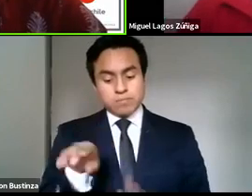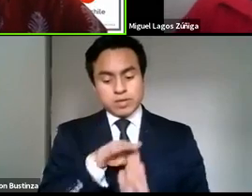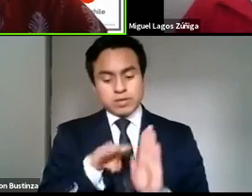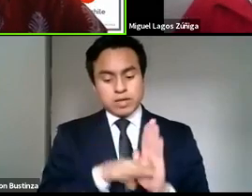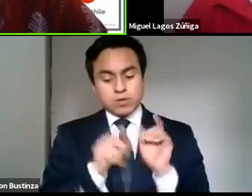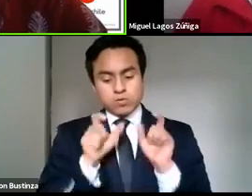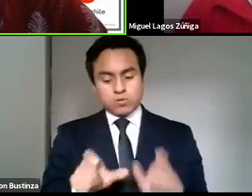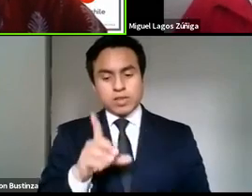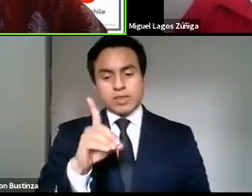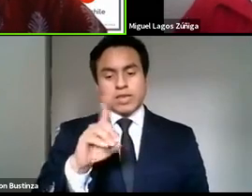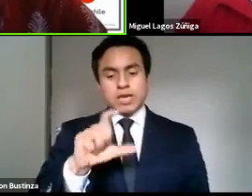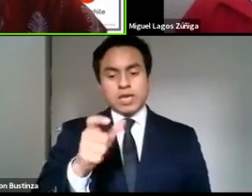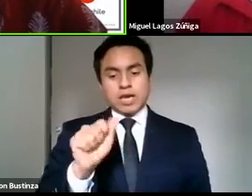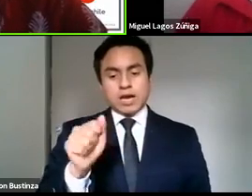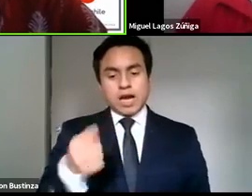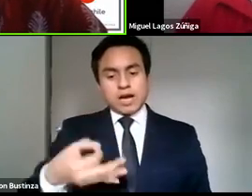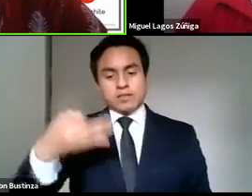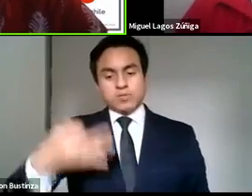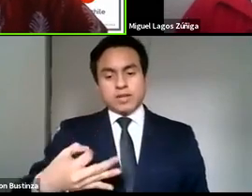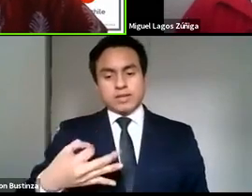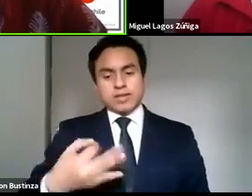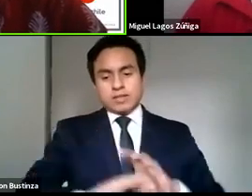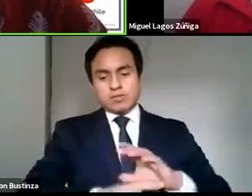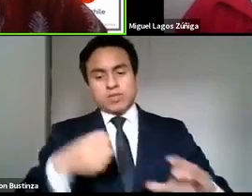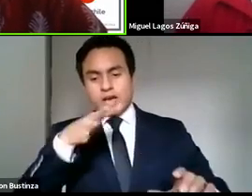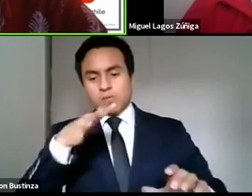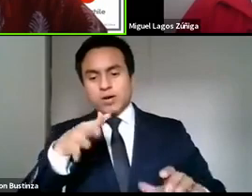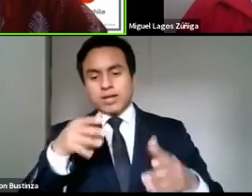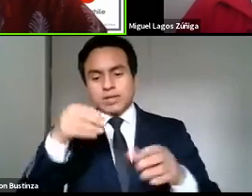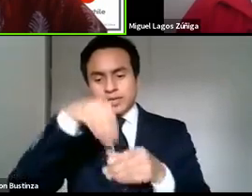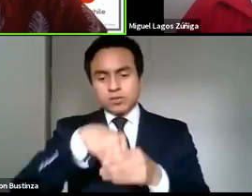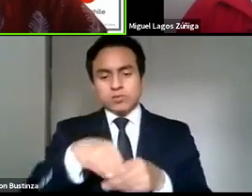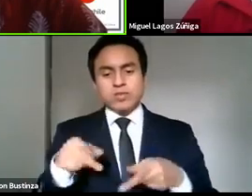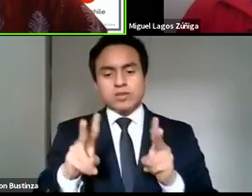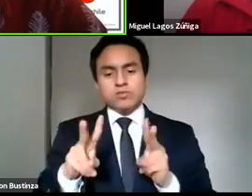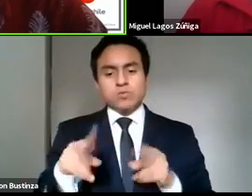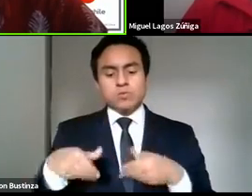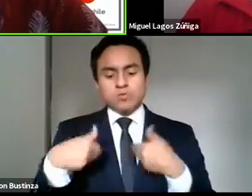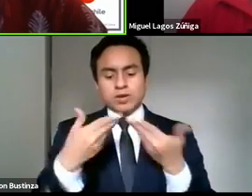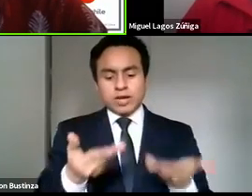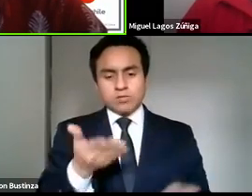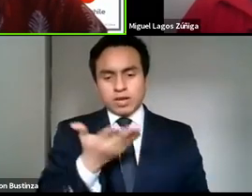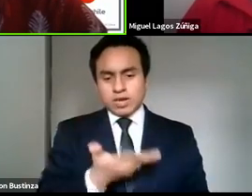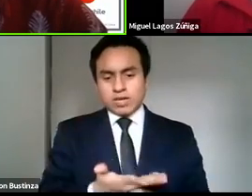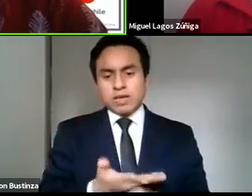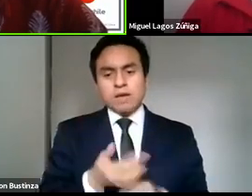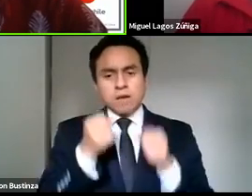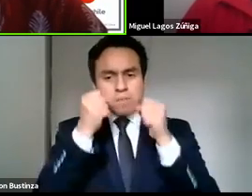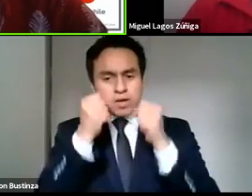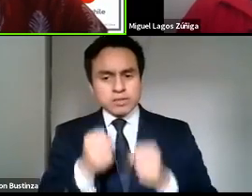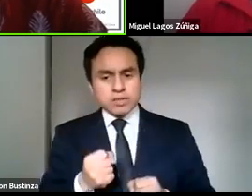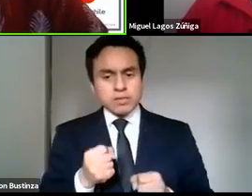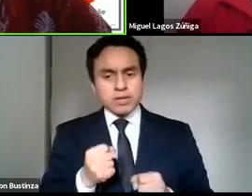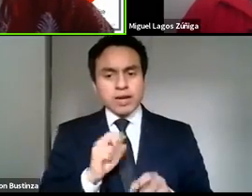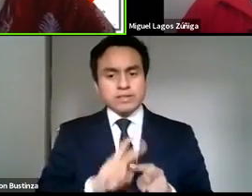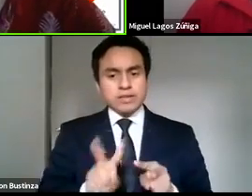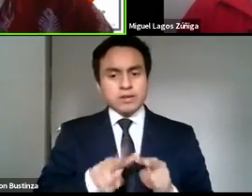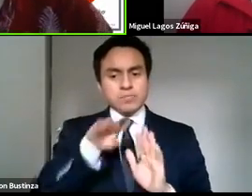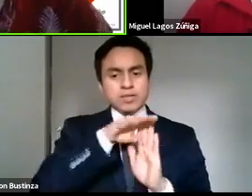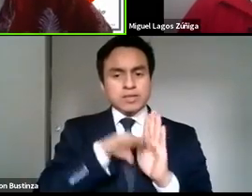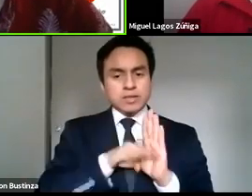de la DGA para asegurar que la extracción de agua esté dentro de los derechos otorgados? ¿Es factible de implementar medidas así?